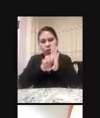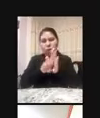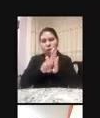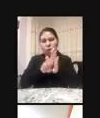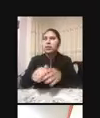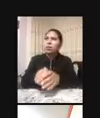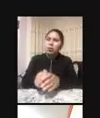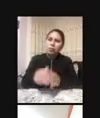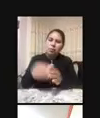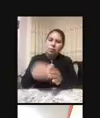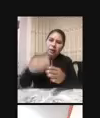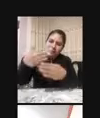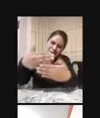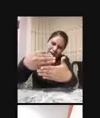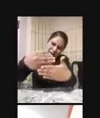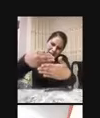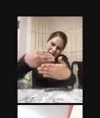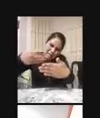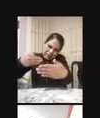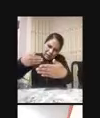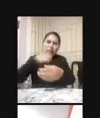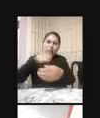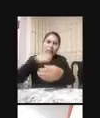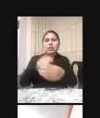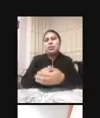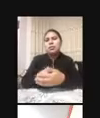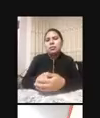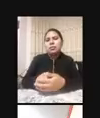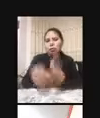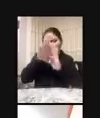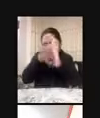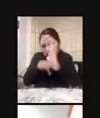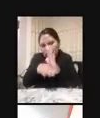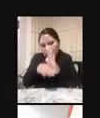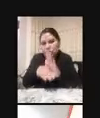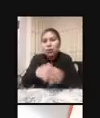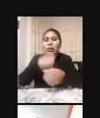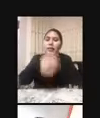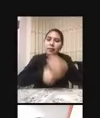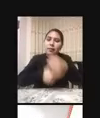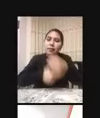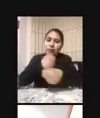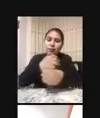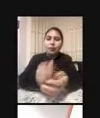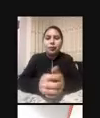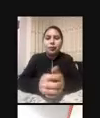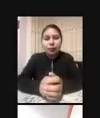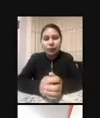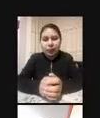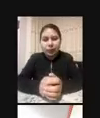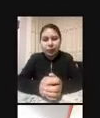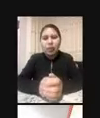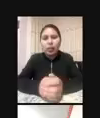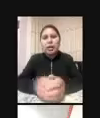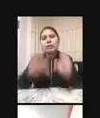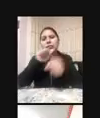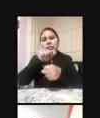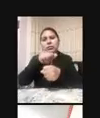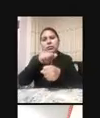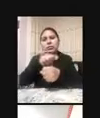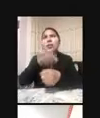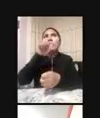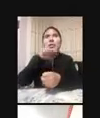edad cronológica con su edad mental. Entonces, tenemos que trabajar acorde a esto, a la edad mental del